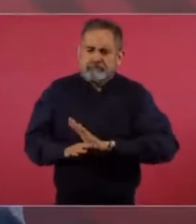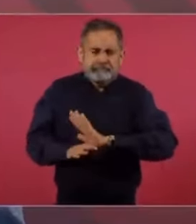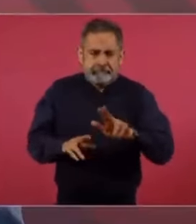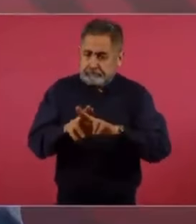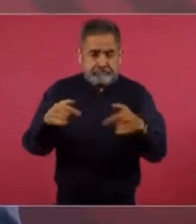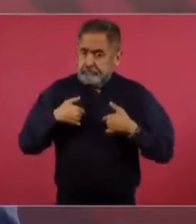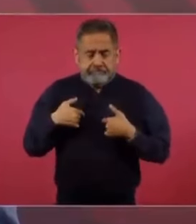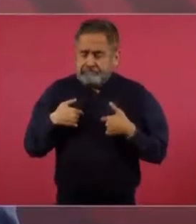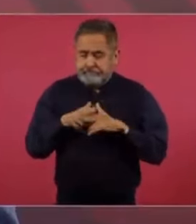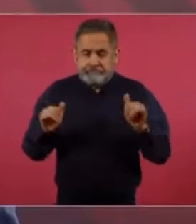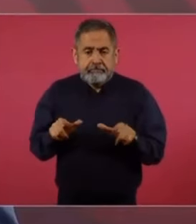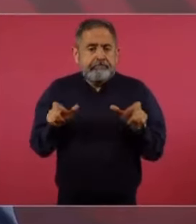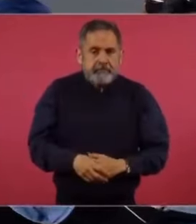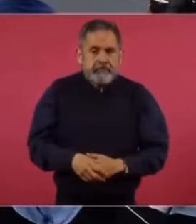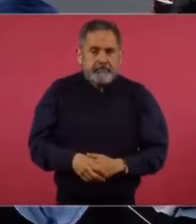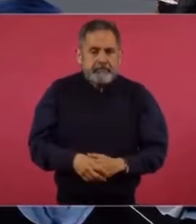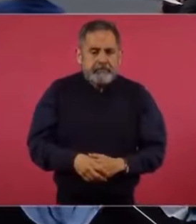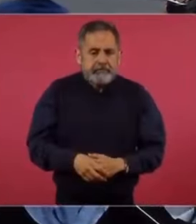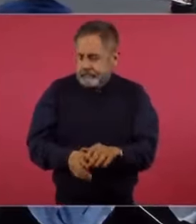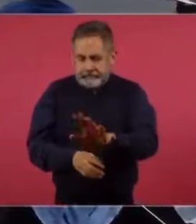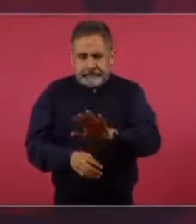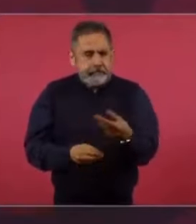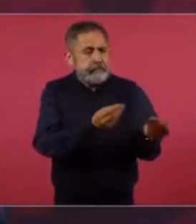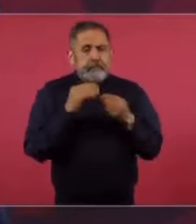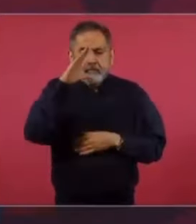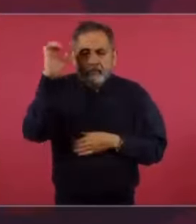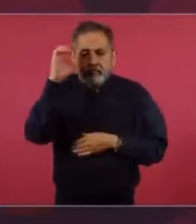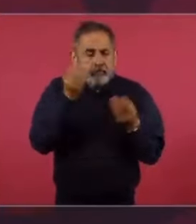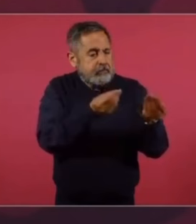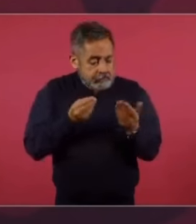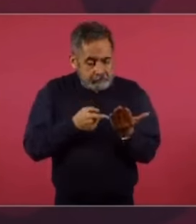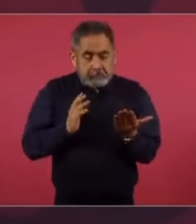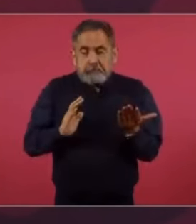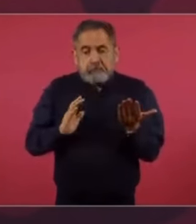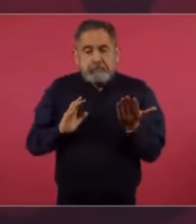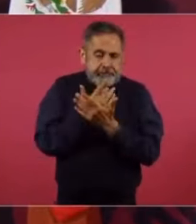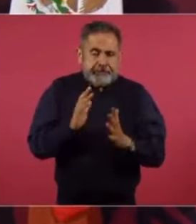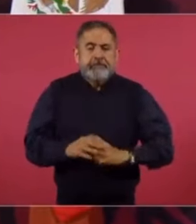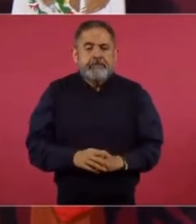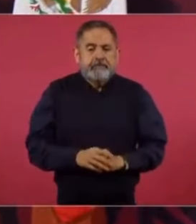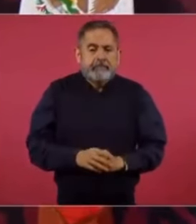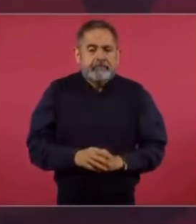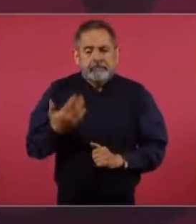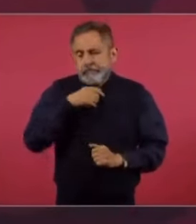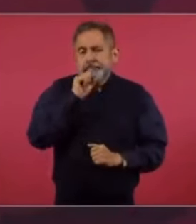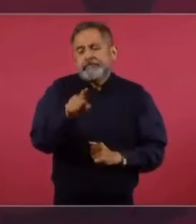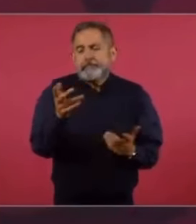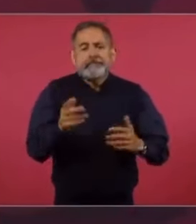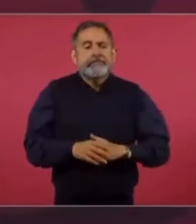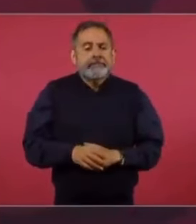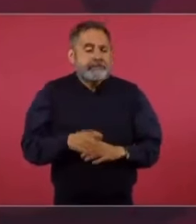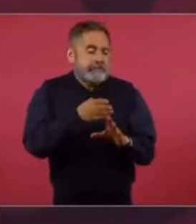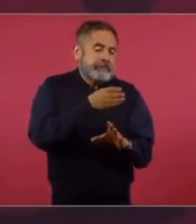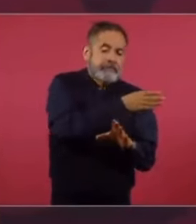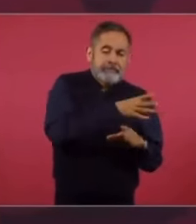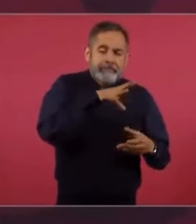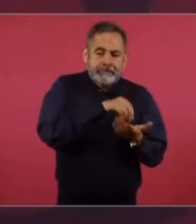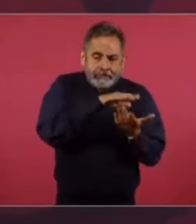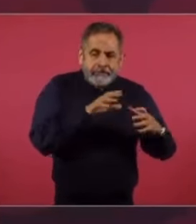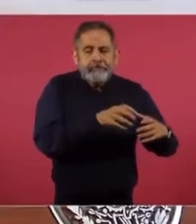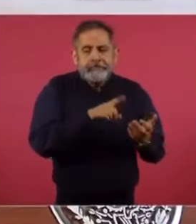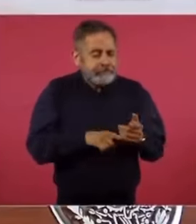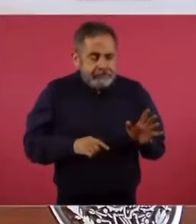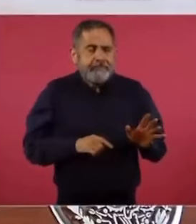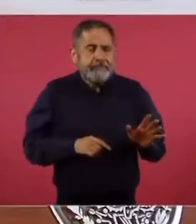confirmado, ni la Guardia Nacional. Nada más nos entregaron las fotos de la detención. Pues hay también, ¿no?, el antecedente,